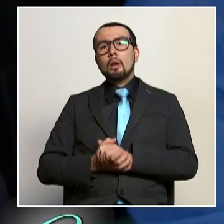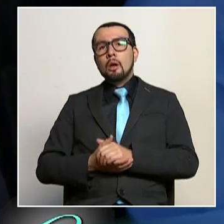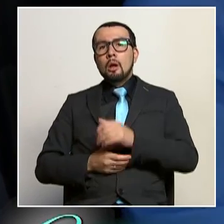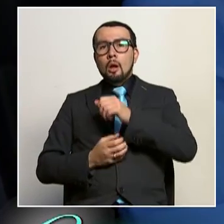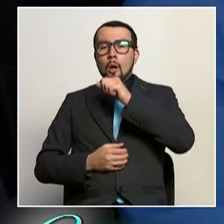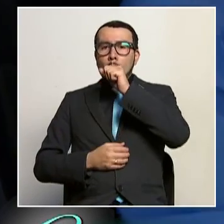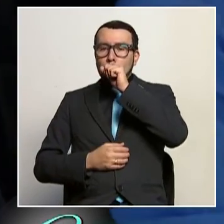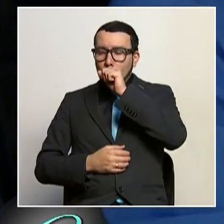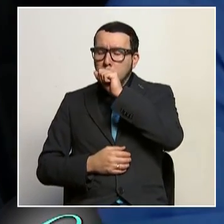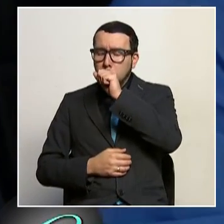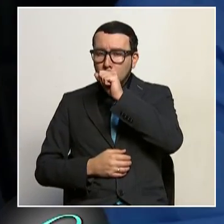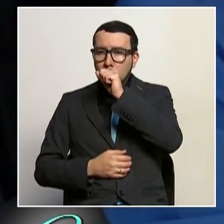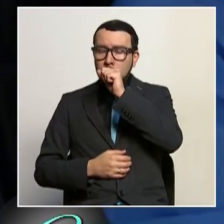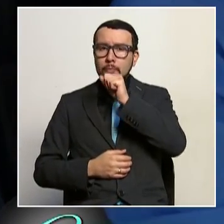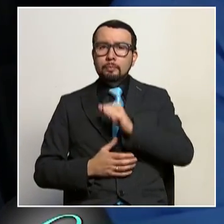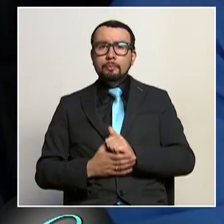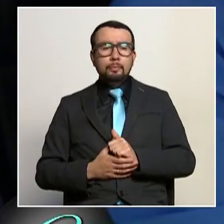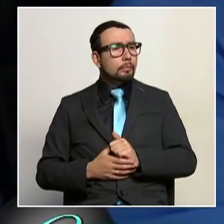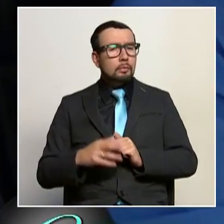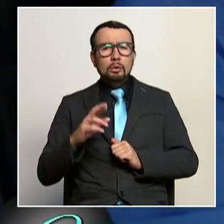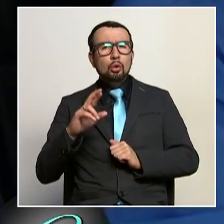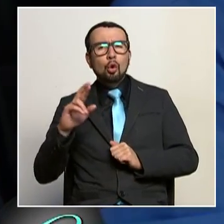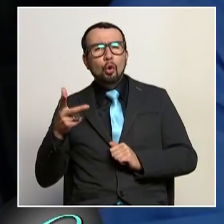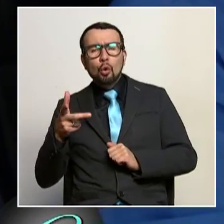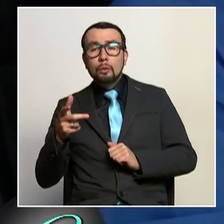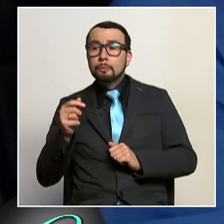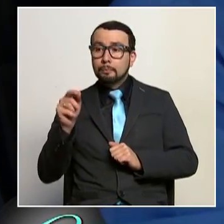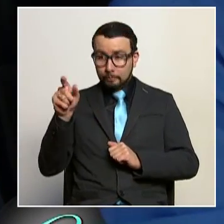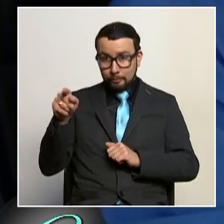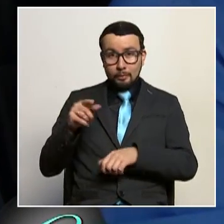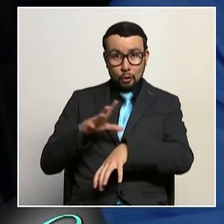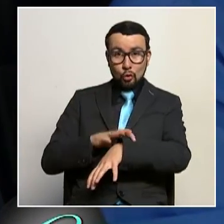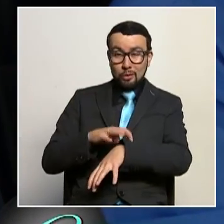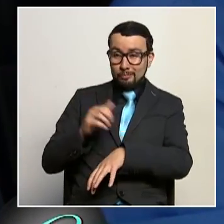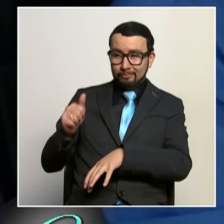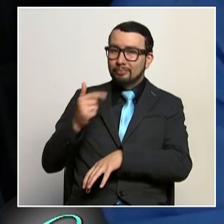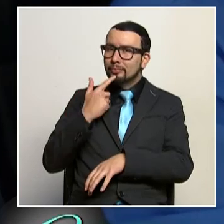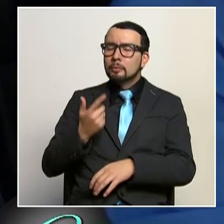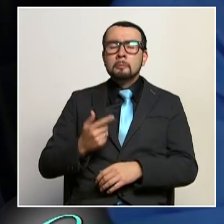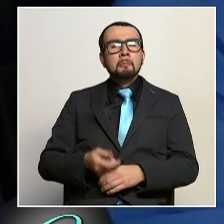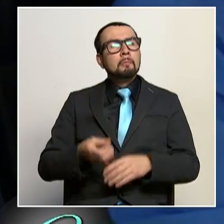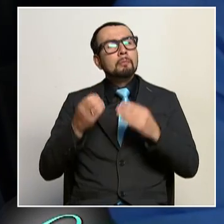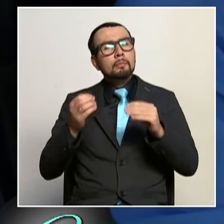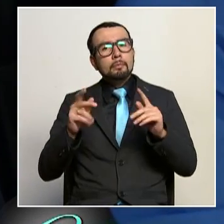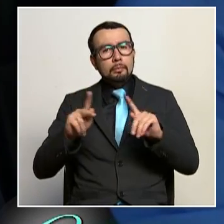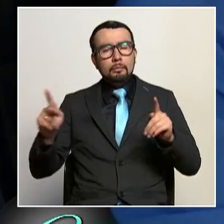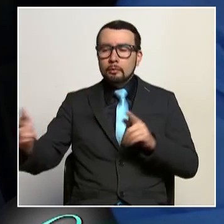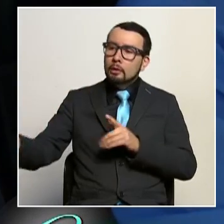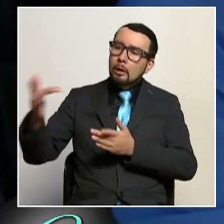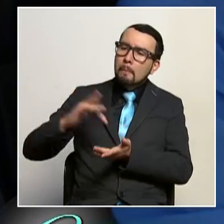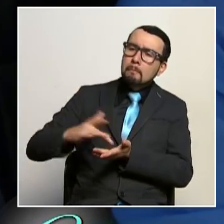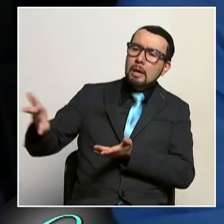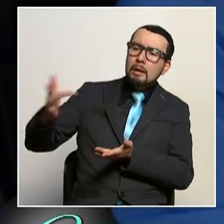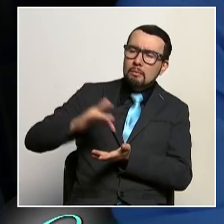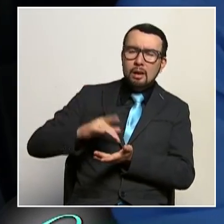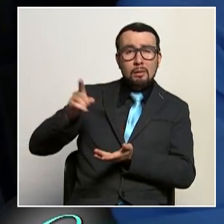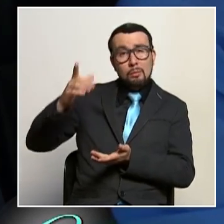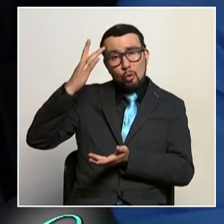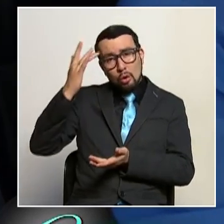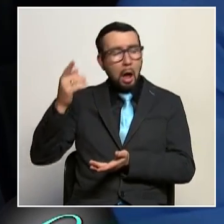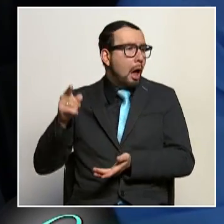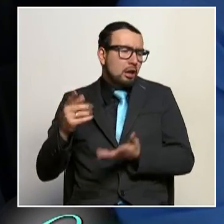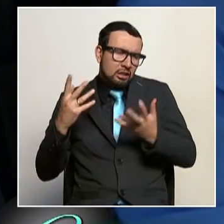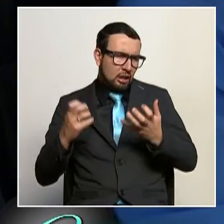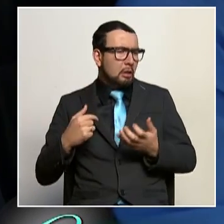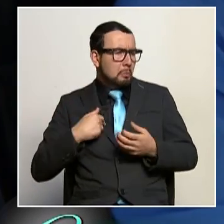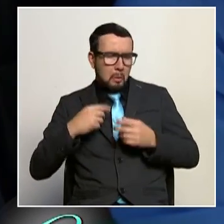Otras de las entidades que hemos visto es lo que decía el doctor, muchos pacientes vienen porque simplemente quieren hacerse